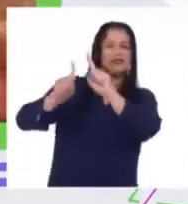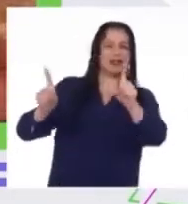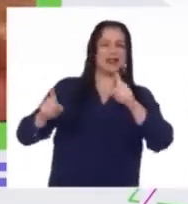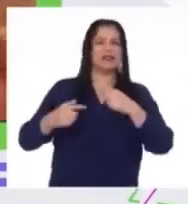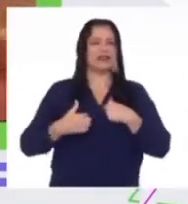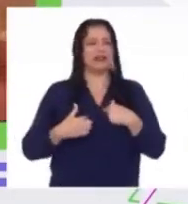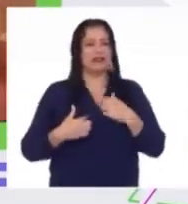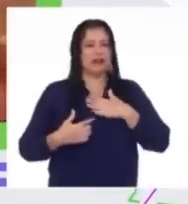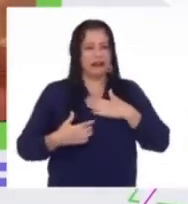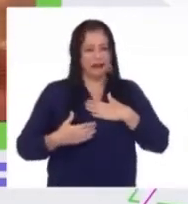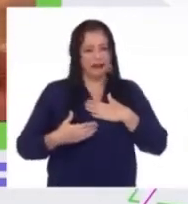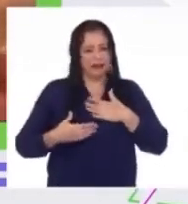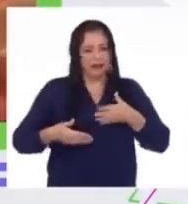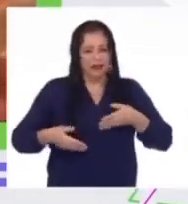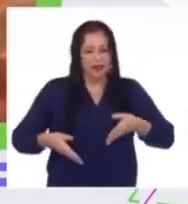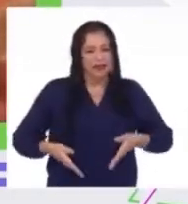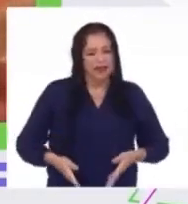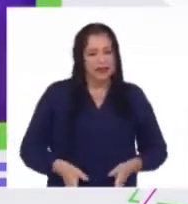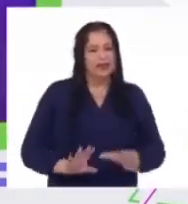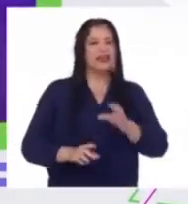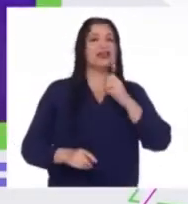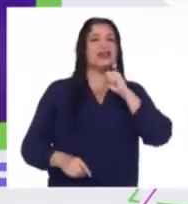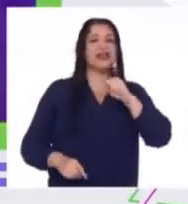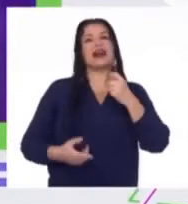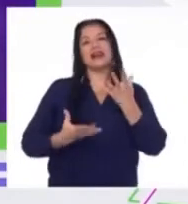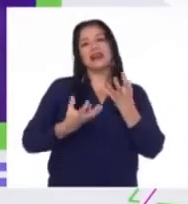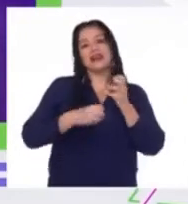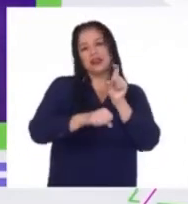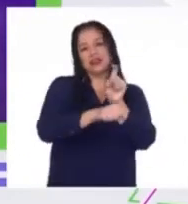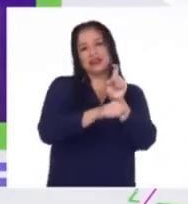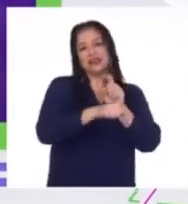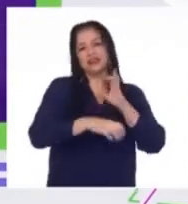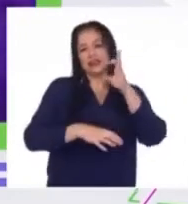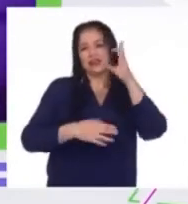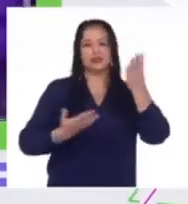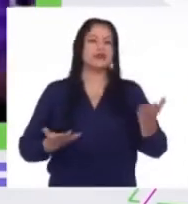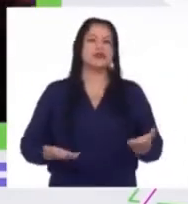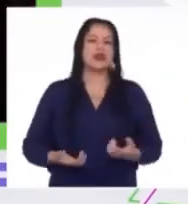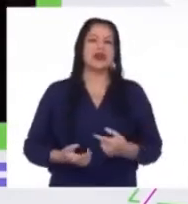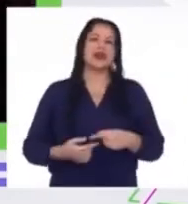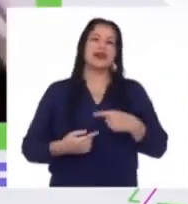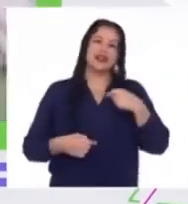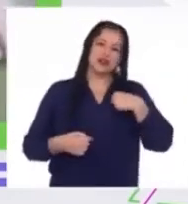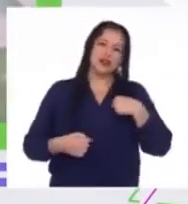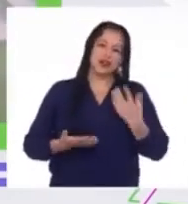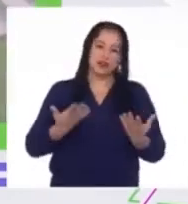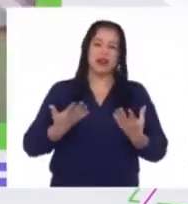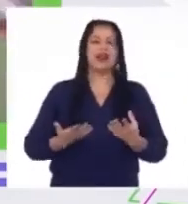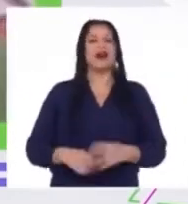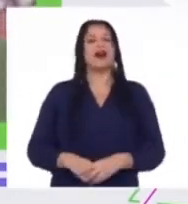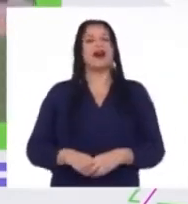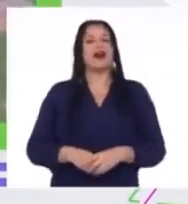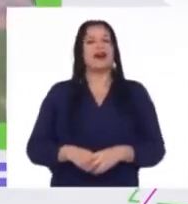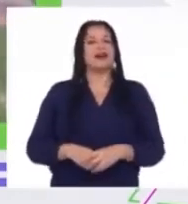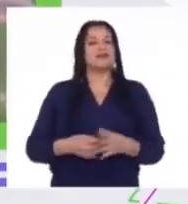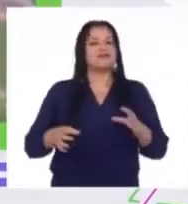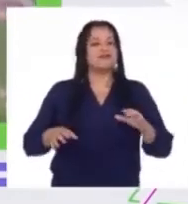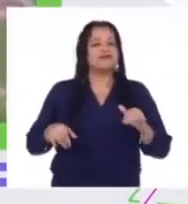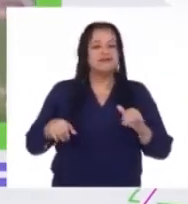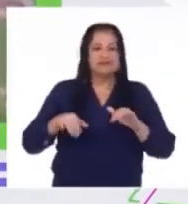a mi hija ya trataré de enseñarle y le voy a construir o hacer